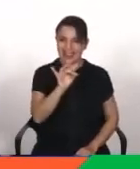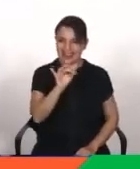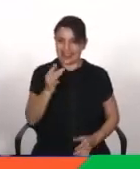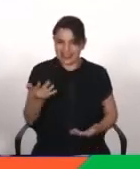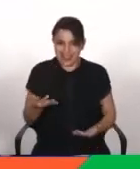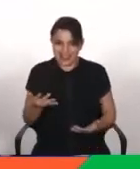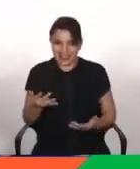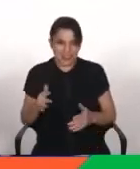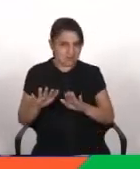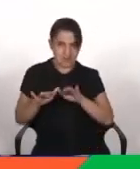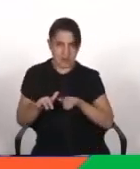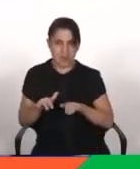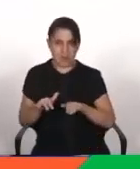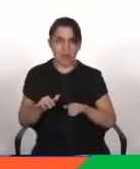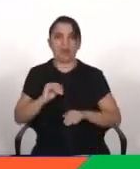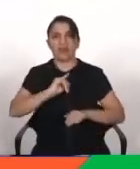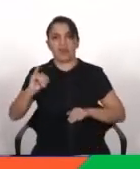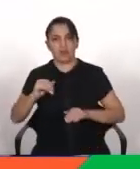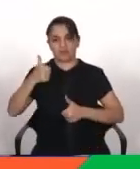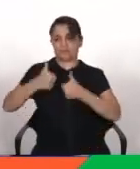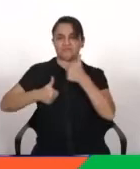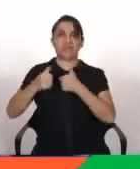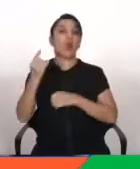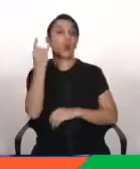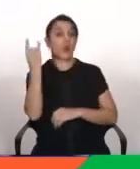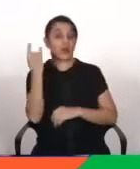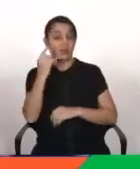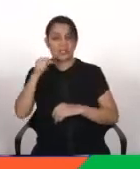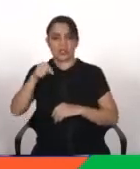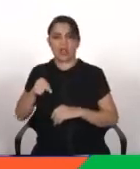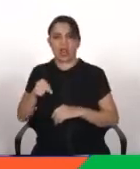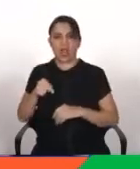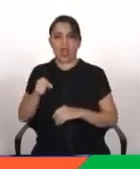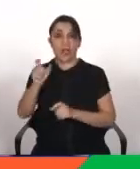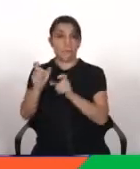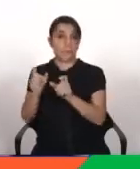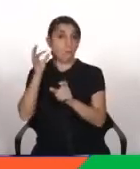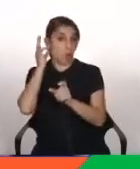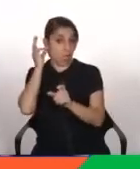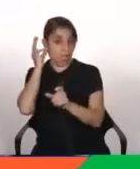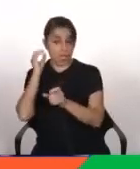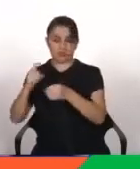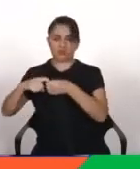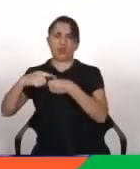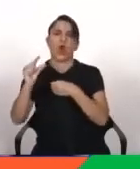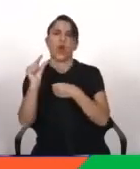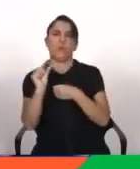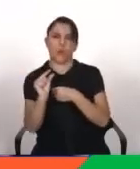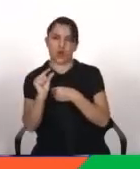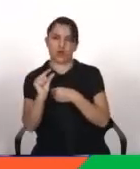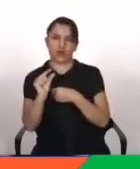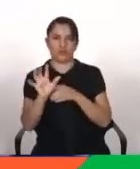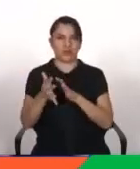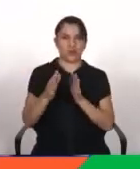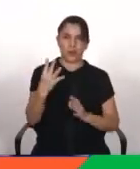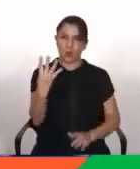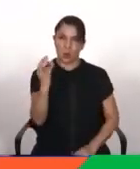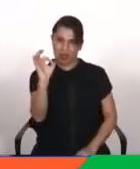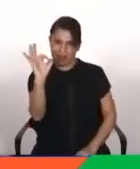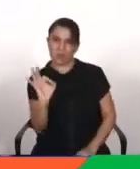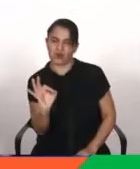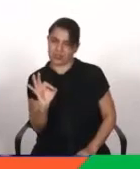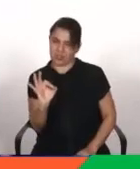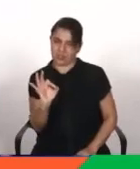la carrera, claro, siempre había un número bajo de mujeres, pero siempre rondaban, creo que era como el 40% de